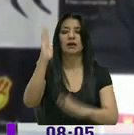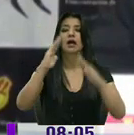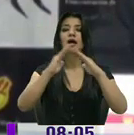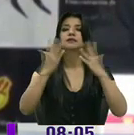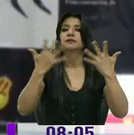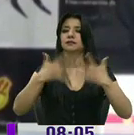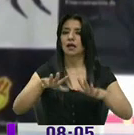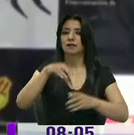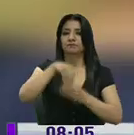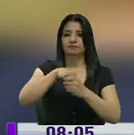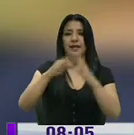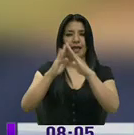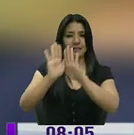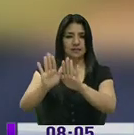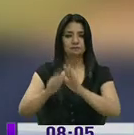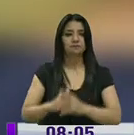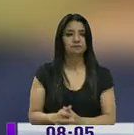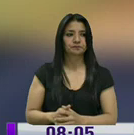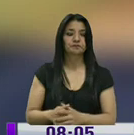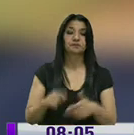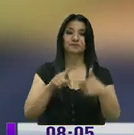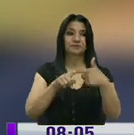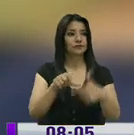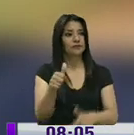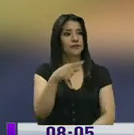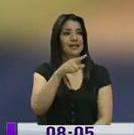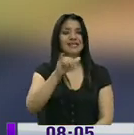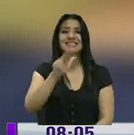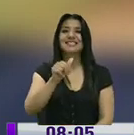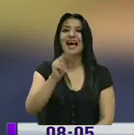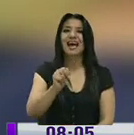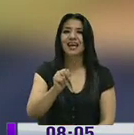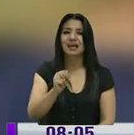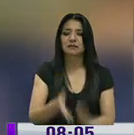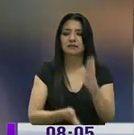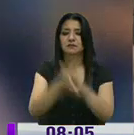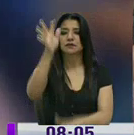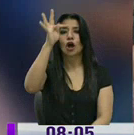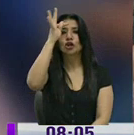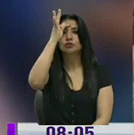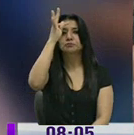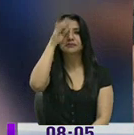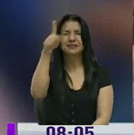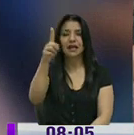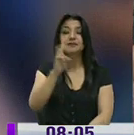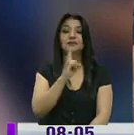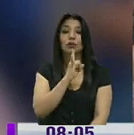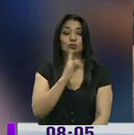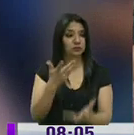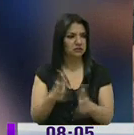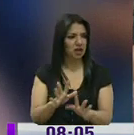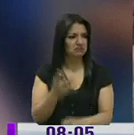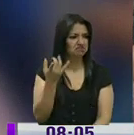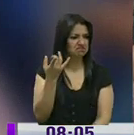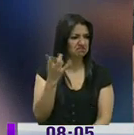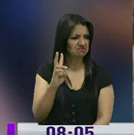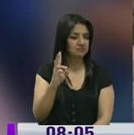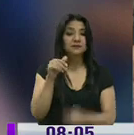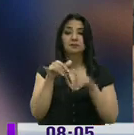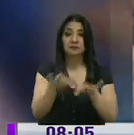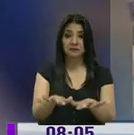están en sus casas ya en relación a isaac quien fue trasladado a un hospital en texas de eeuu el pasado 16 de septiembre